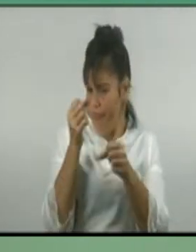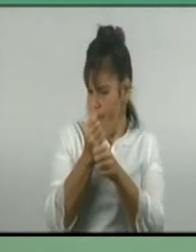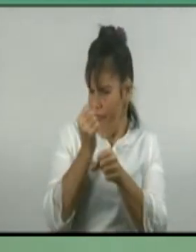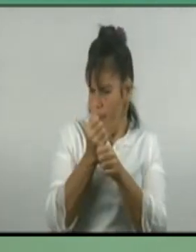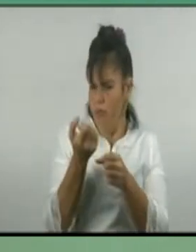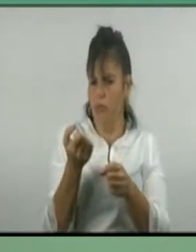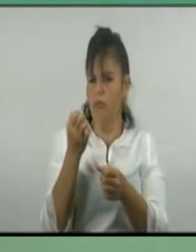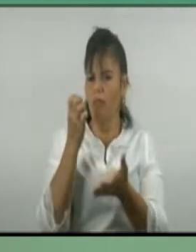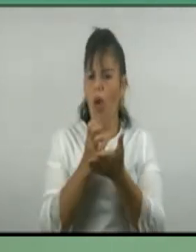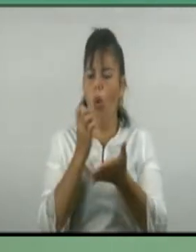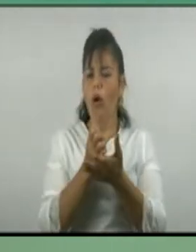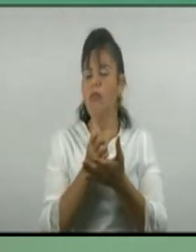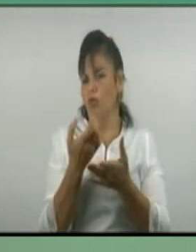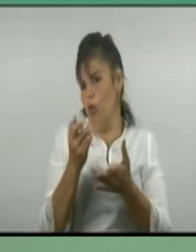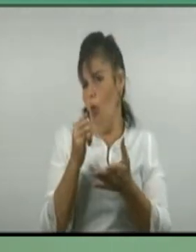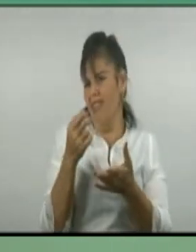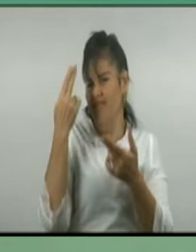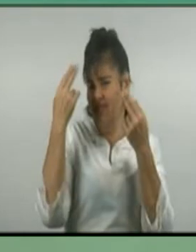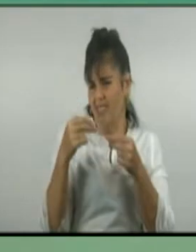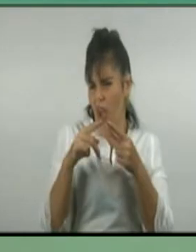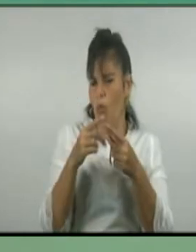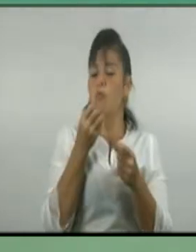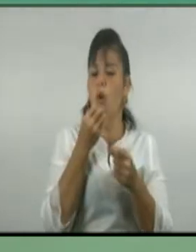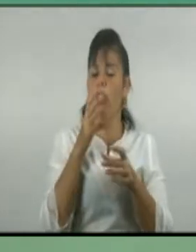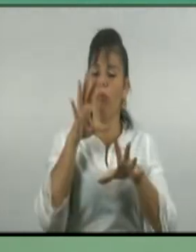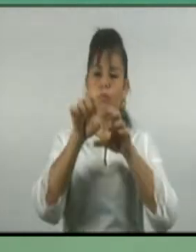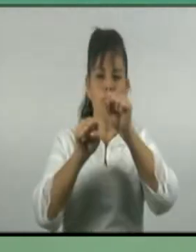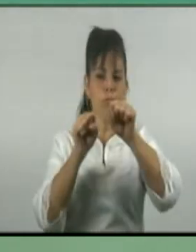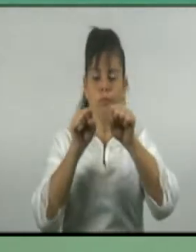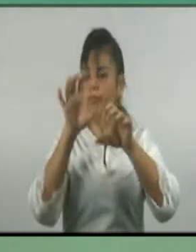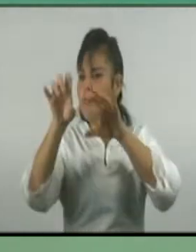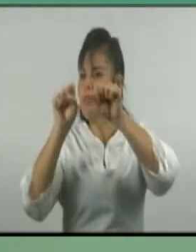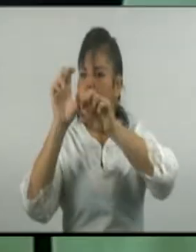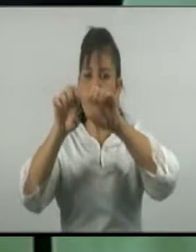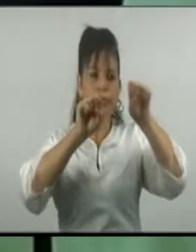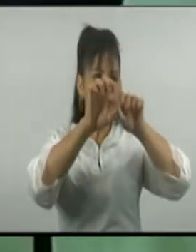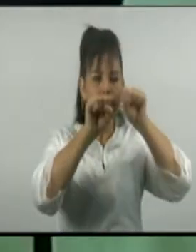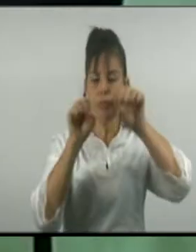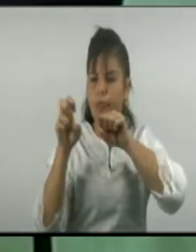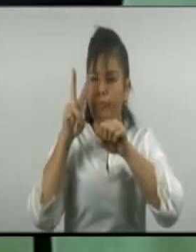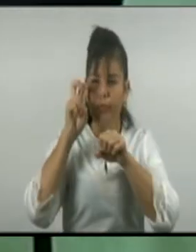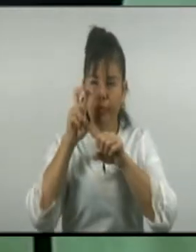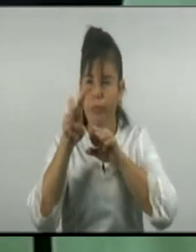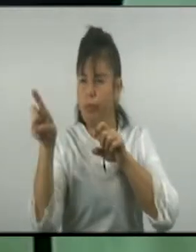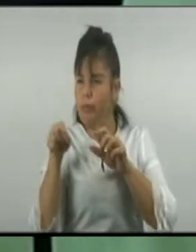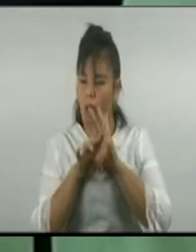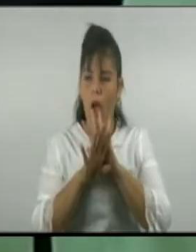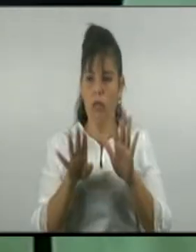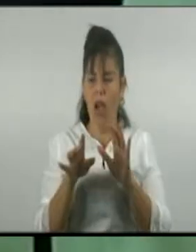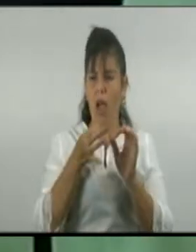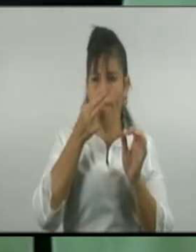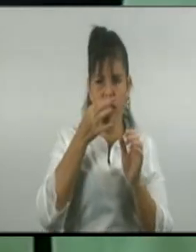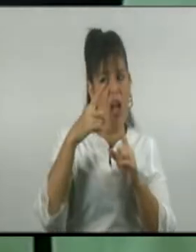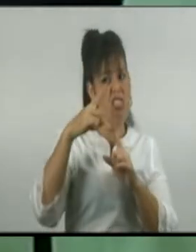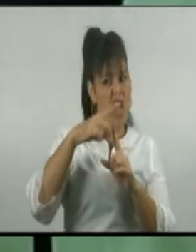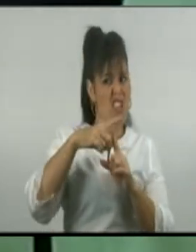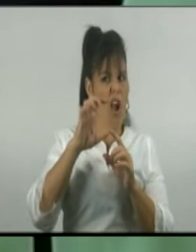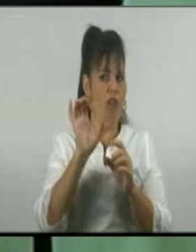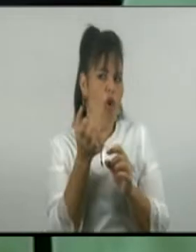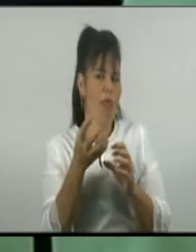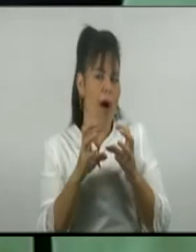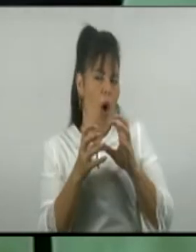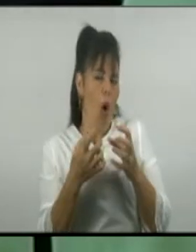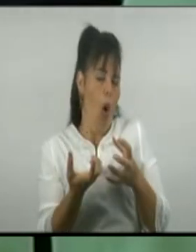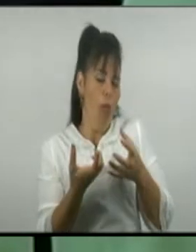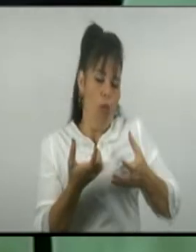para la salud puede realizar la captación enseñarle a la técnica explicarle cómo se realiza porque incluso tenemos el